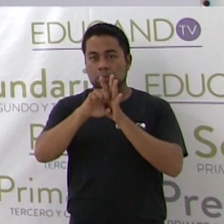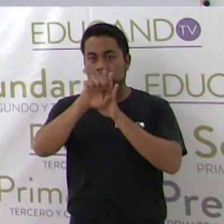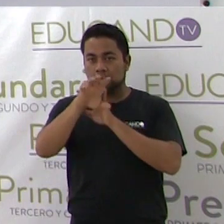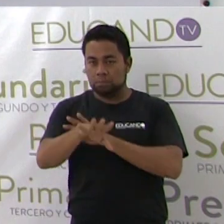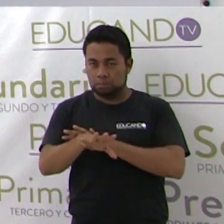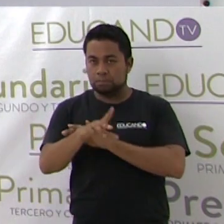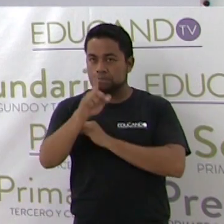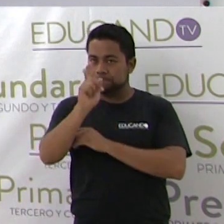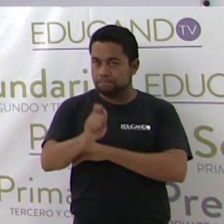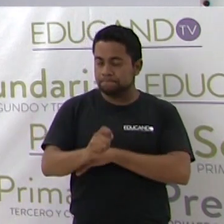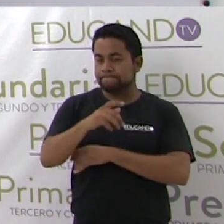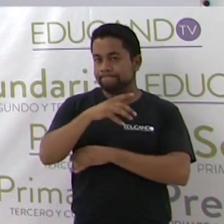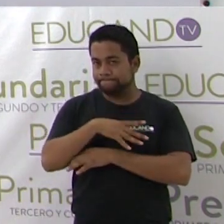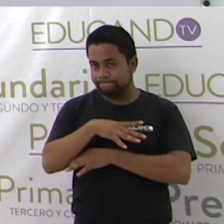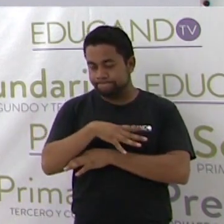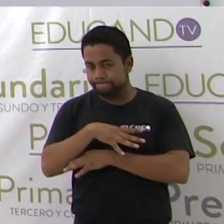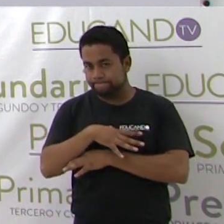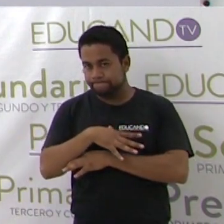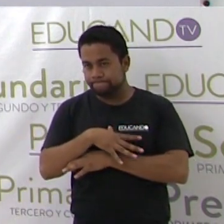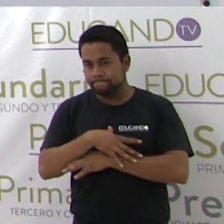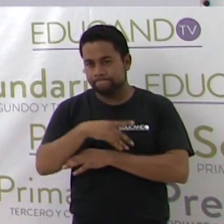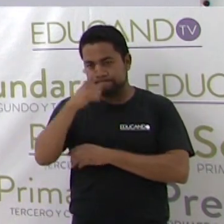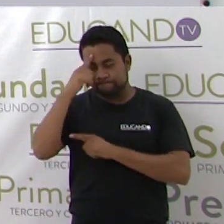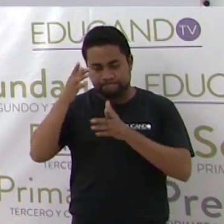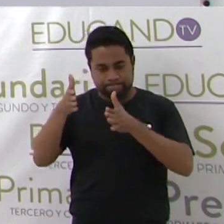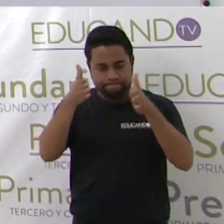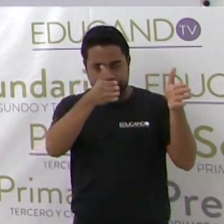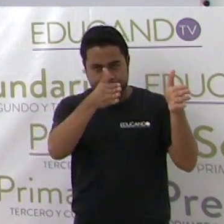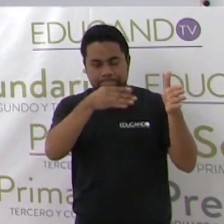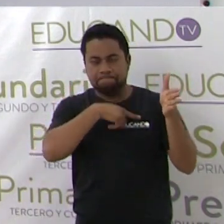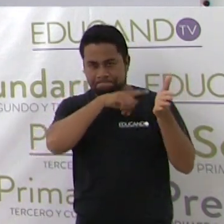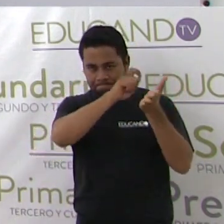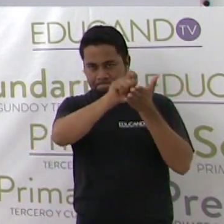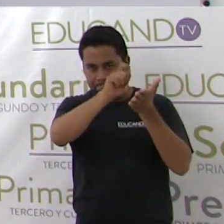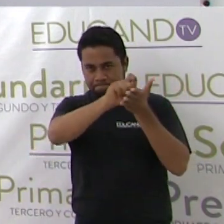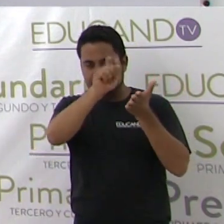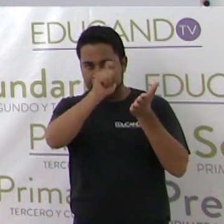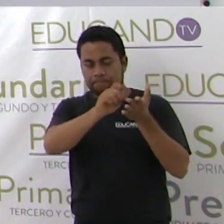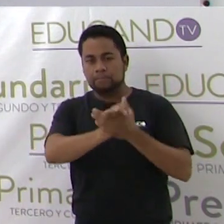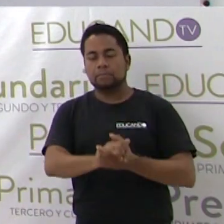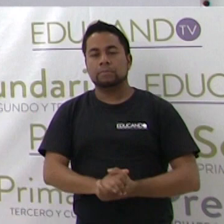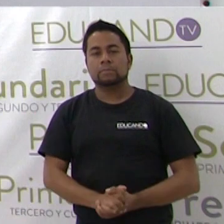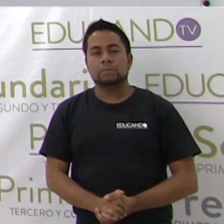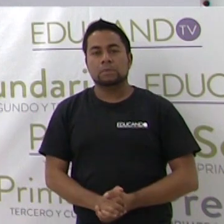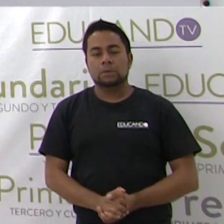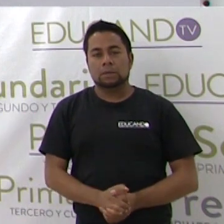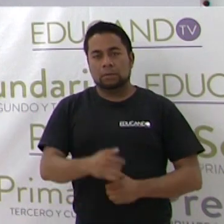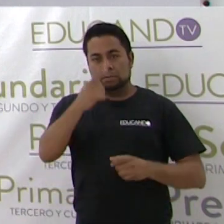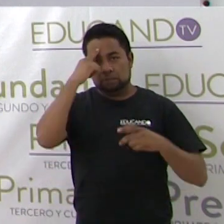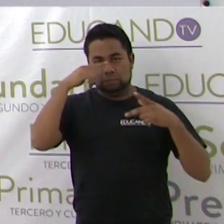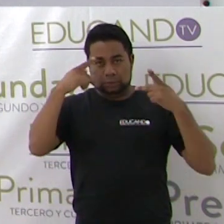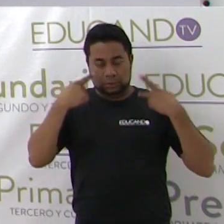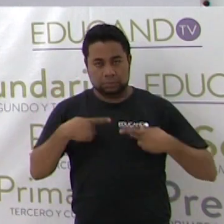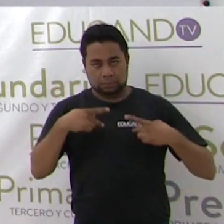nosotros tenemos de este lado, aquí lo voy a poner, lo que es persona,